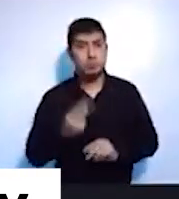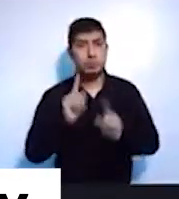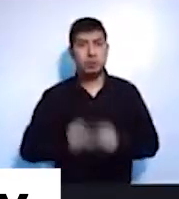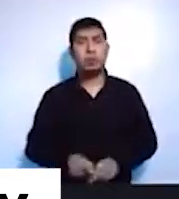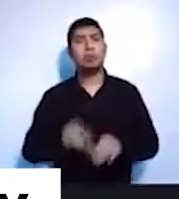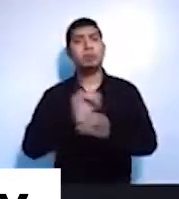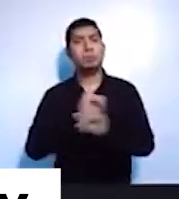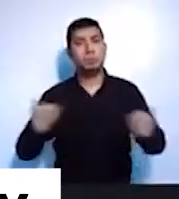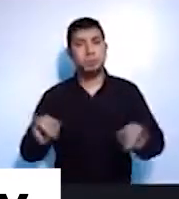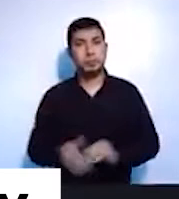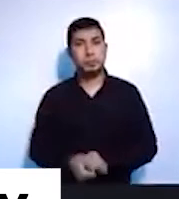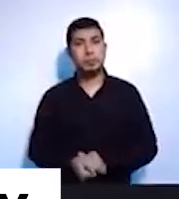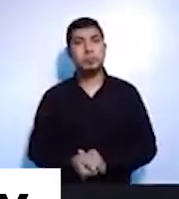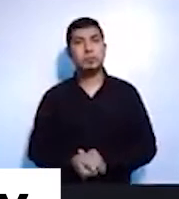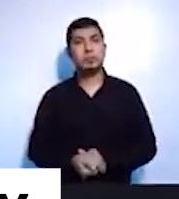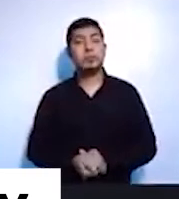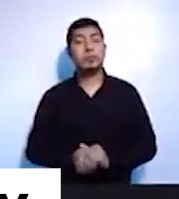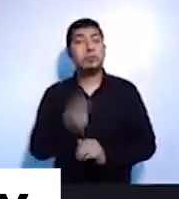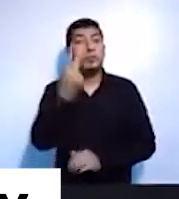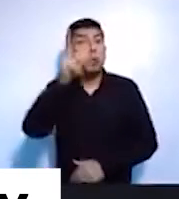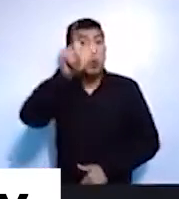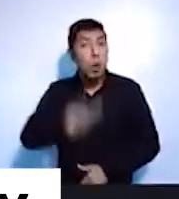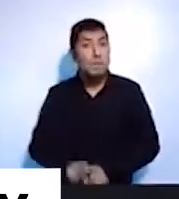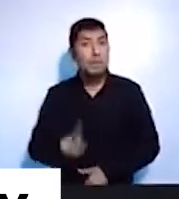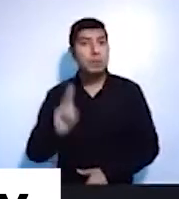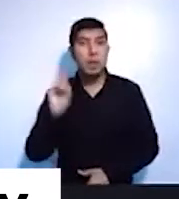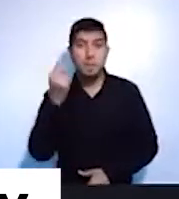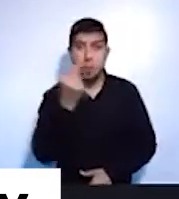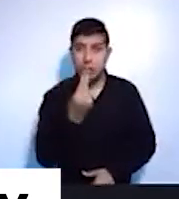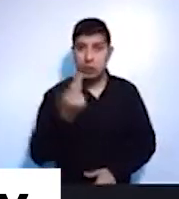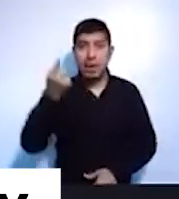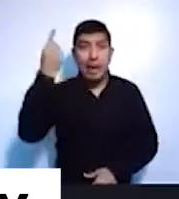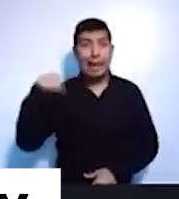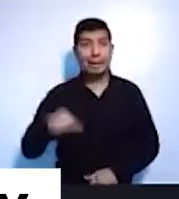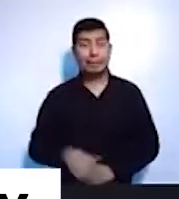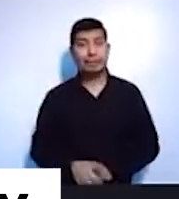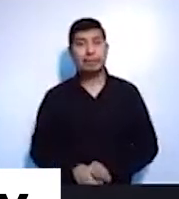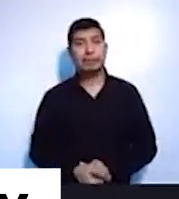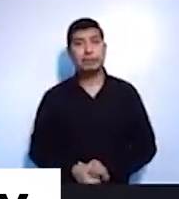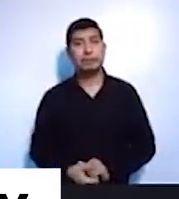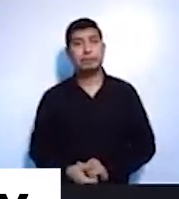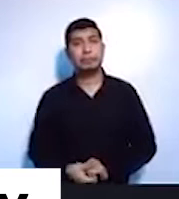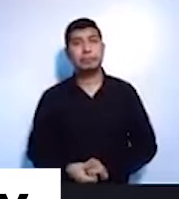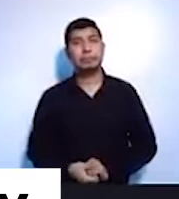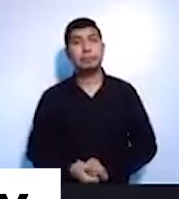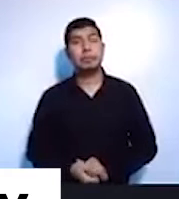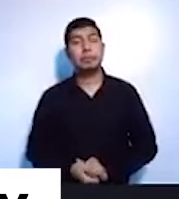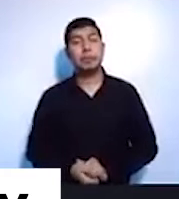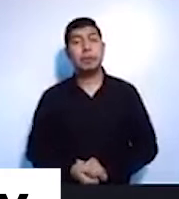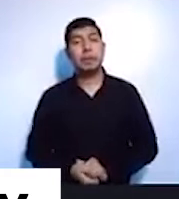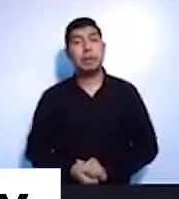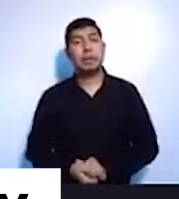También reportamos 2 personas que han fallecido en el día de ayer, en realidad, pero que hemos tenido el